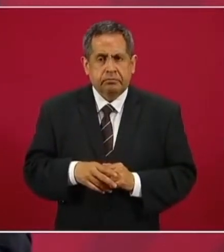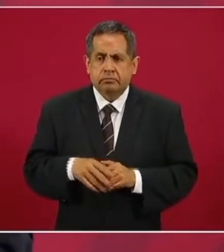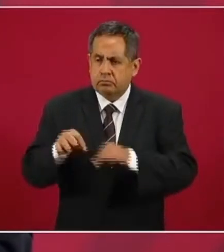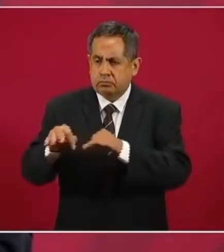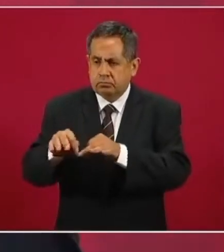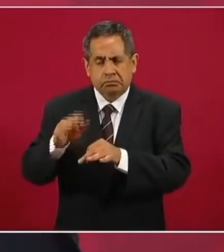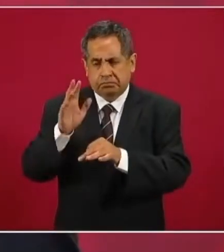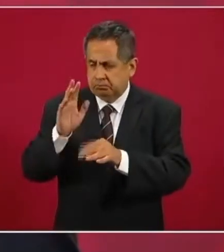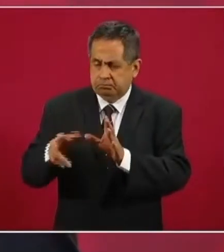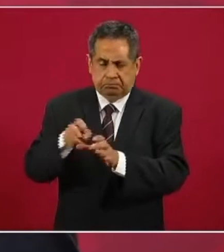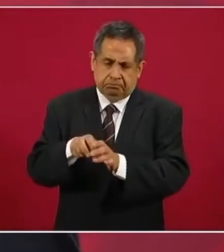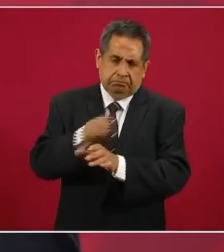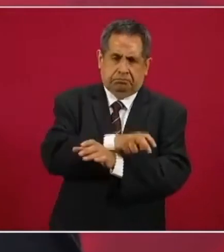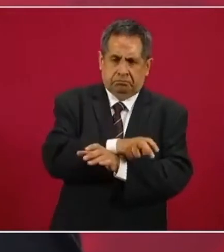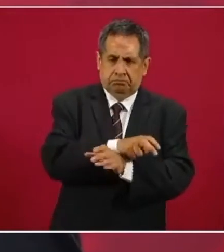trabajo.